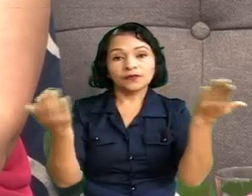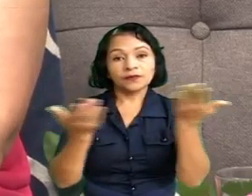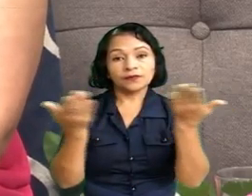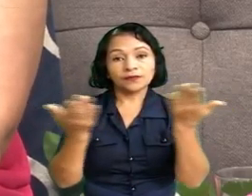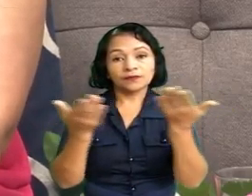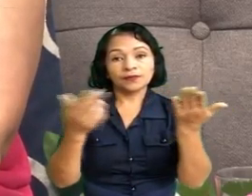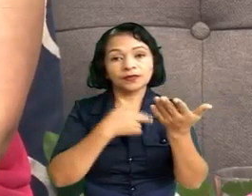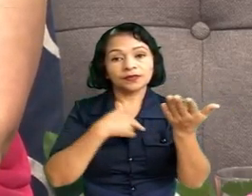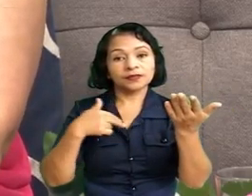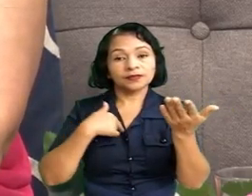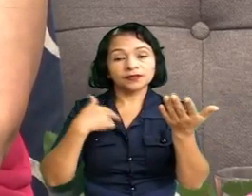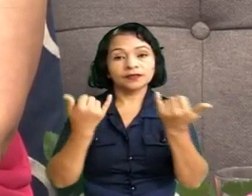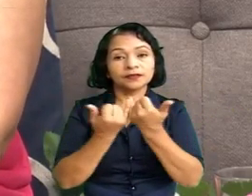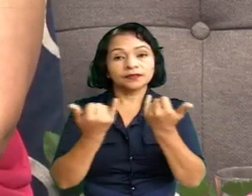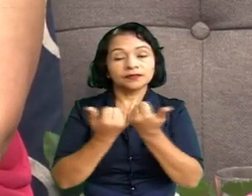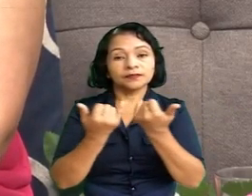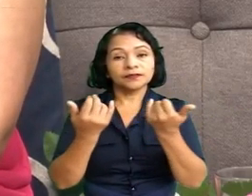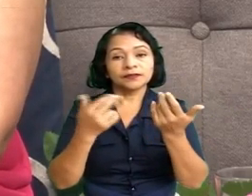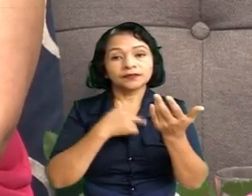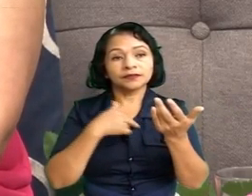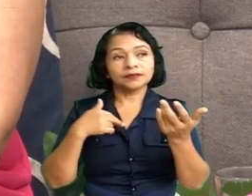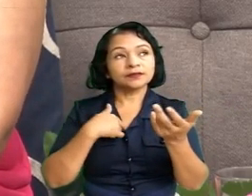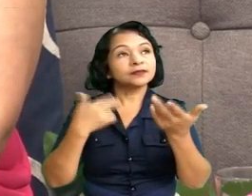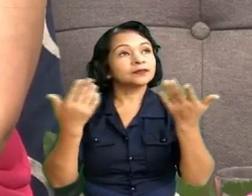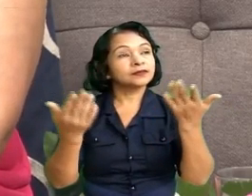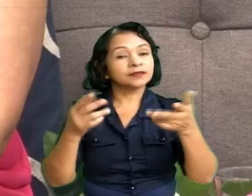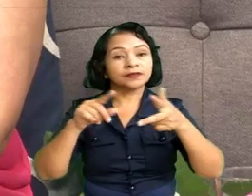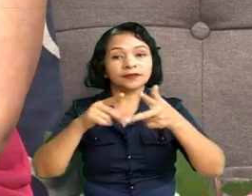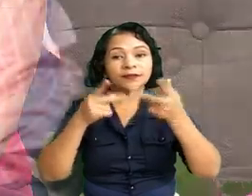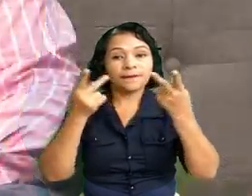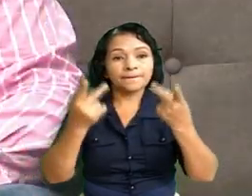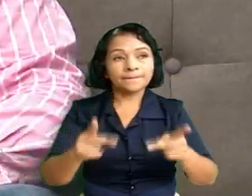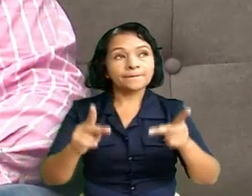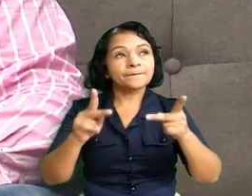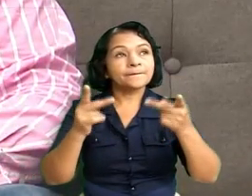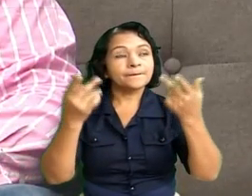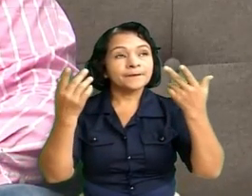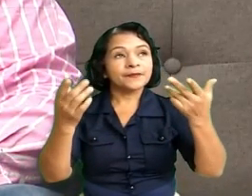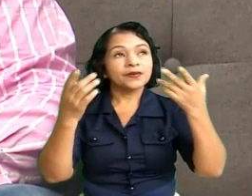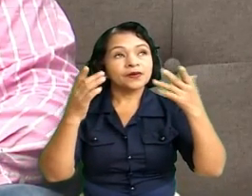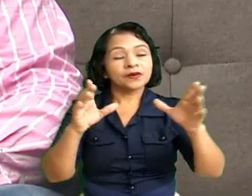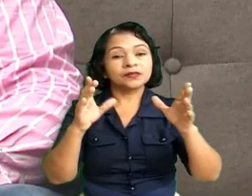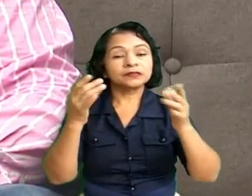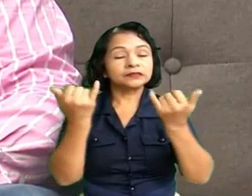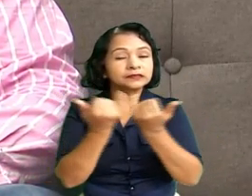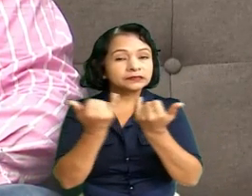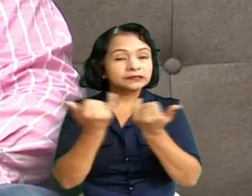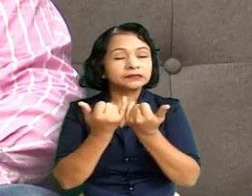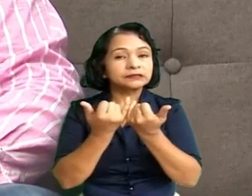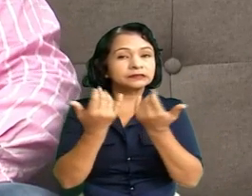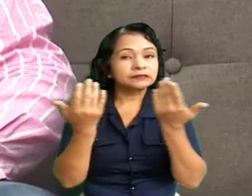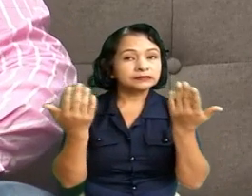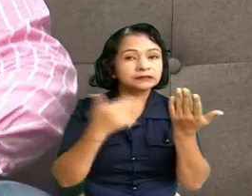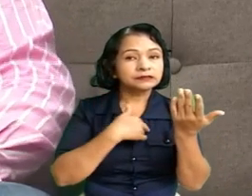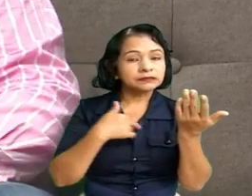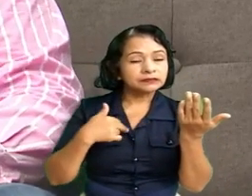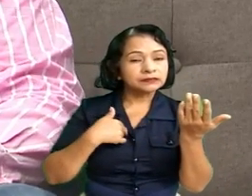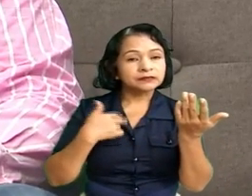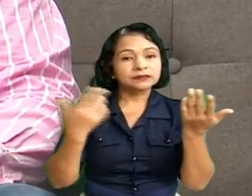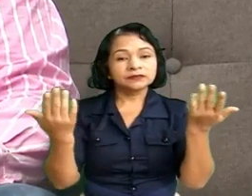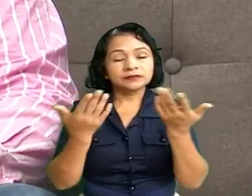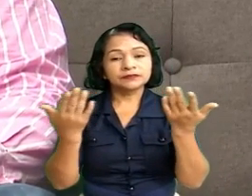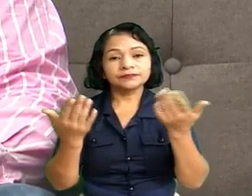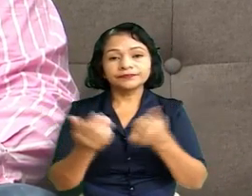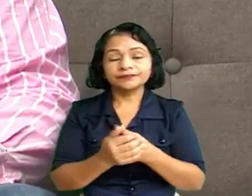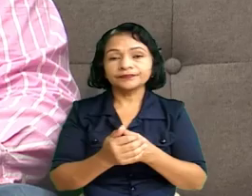ella comienza a ser perseguida por la Guardia Nacional. Y sin duda alguna, transiciones dolorosas y complejas, porque ya habíamos hablado y estamos